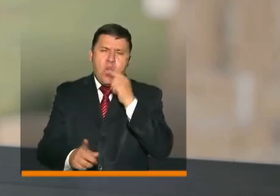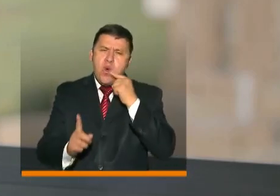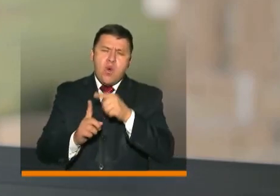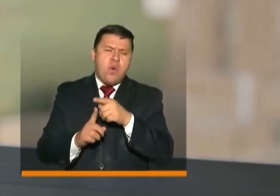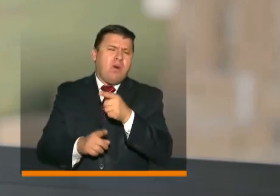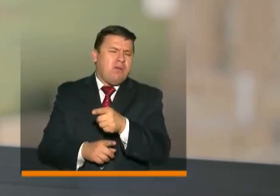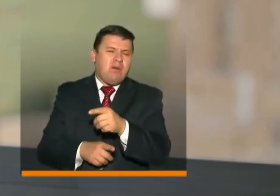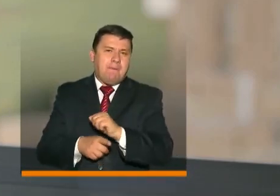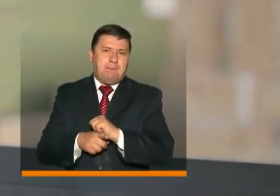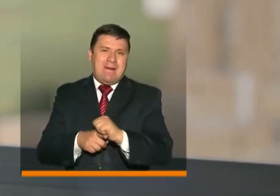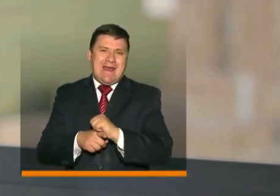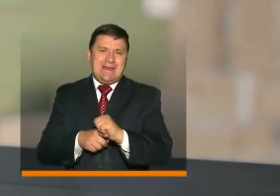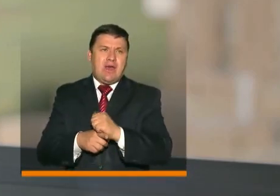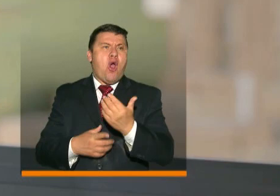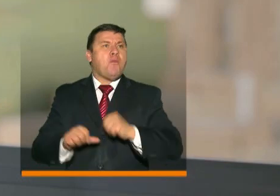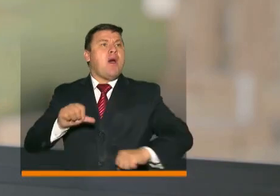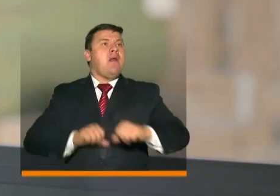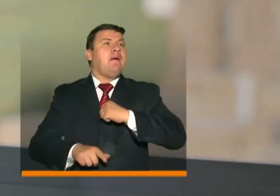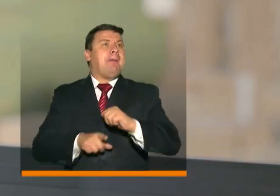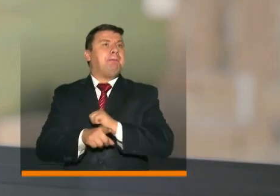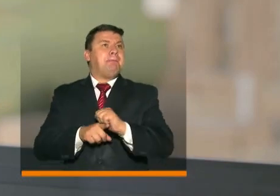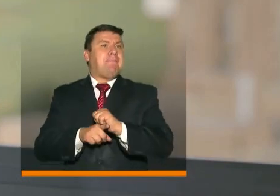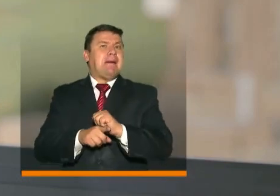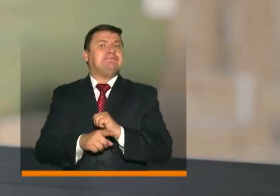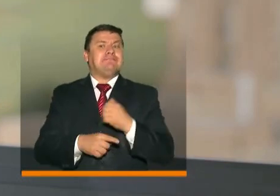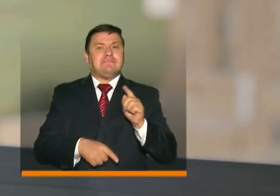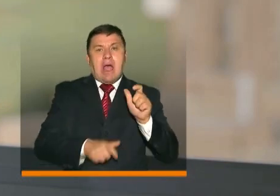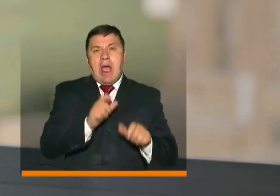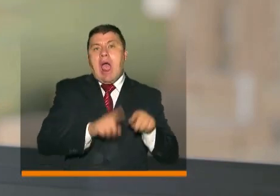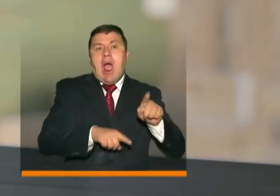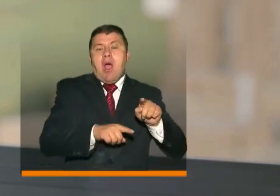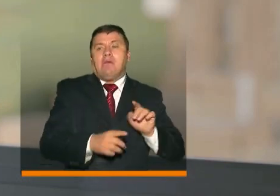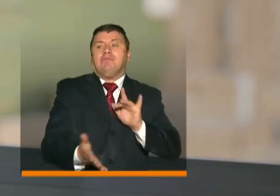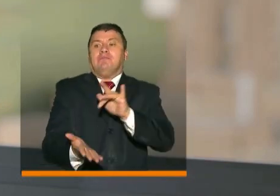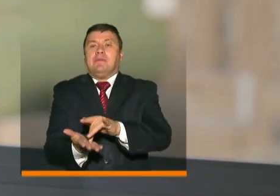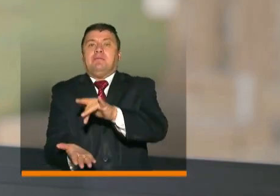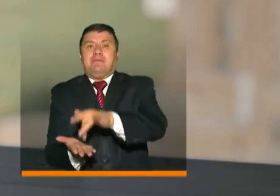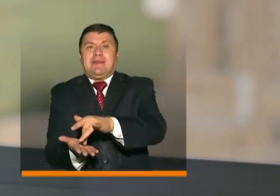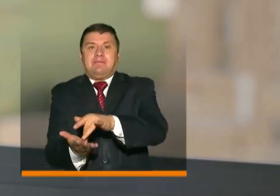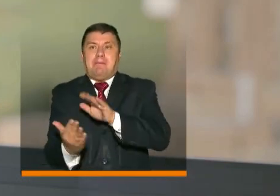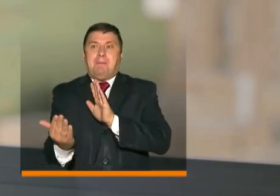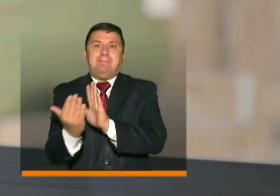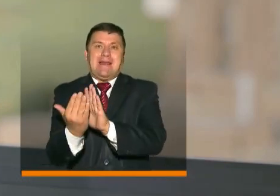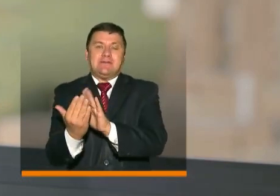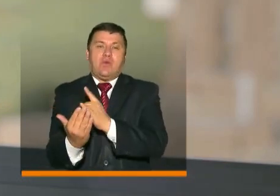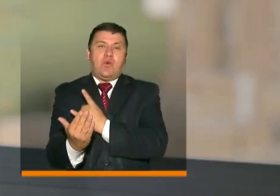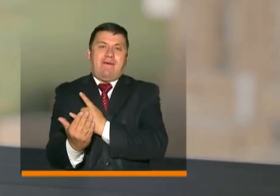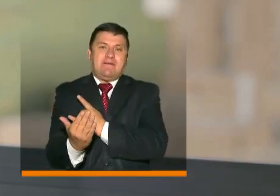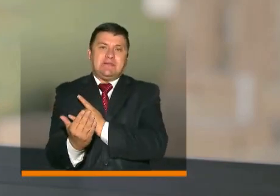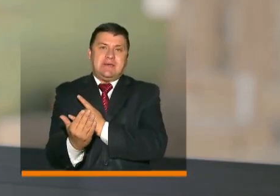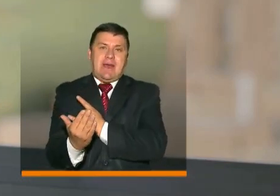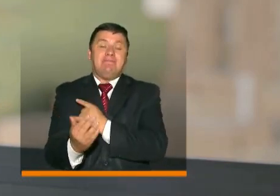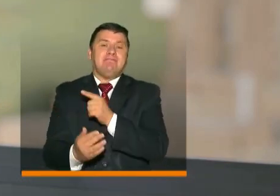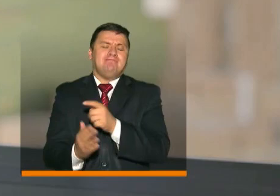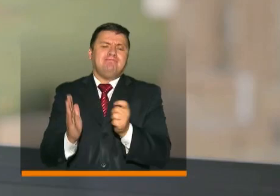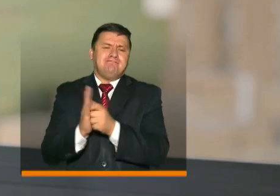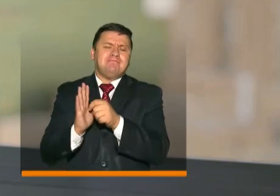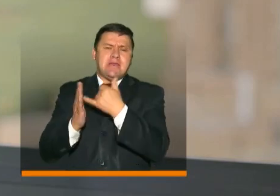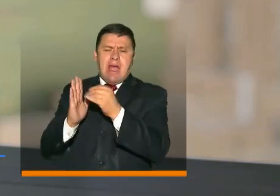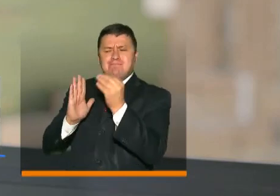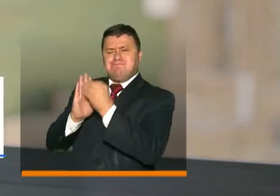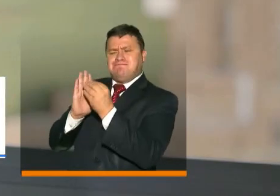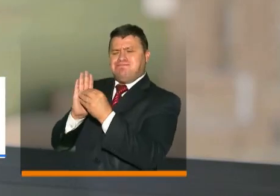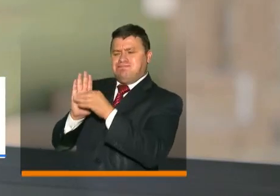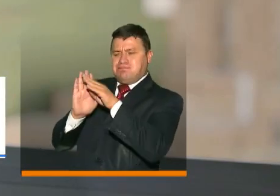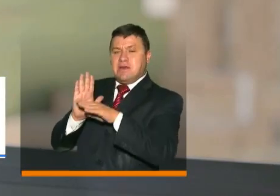con las prácticas de laboratorio y presencialidad en la universidad. Para eso, diseñamos unos protocolos